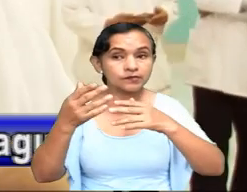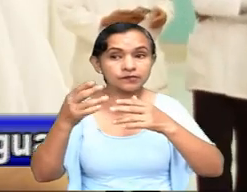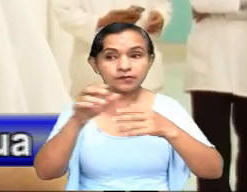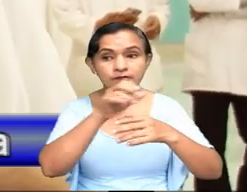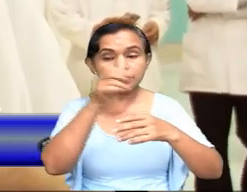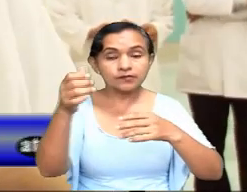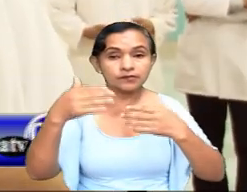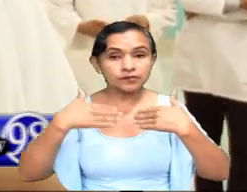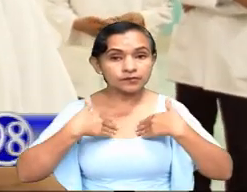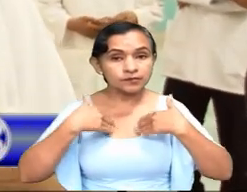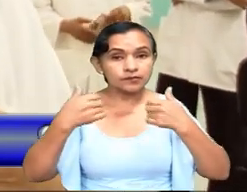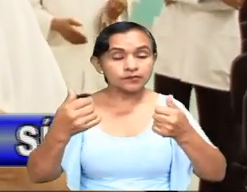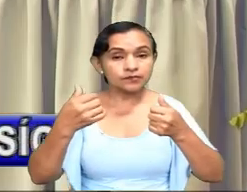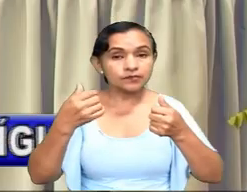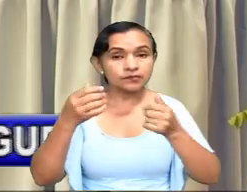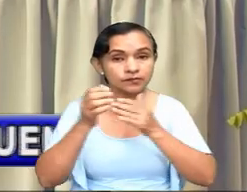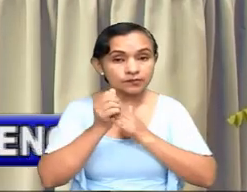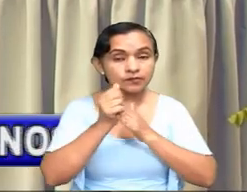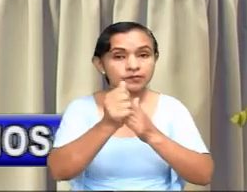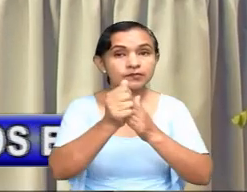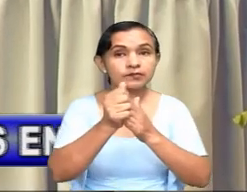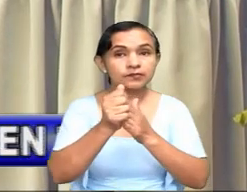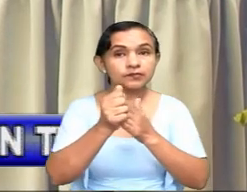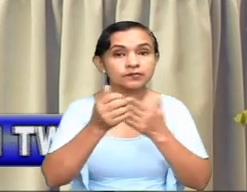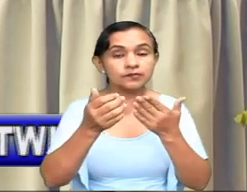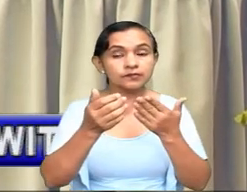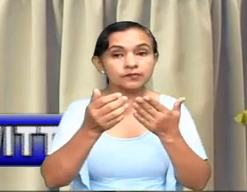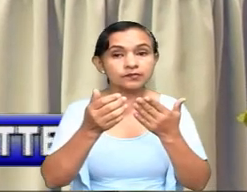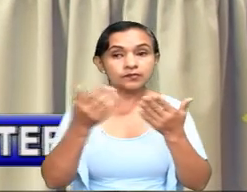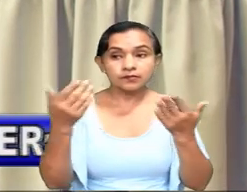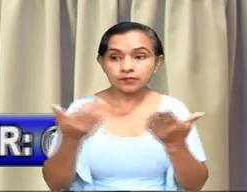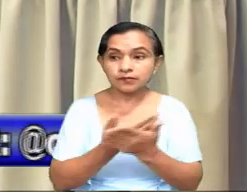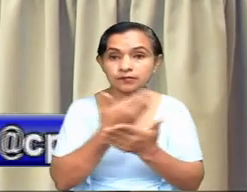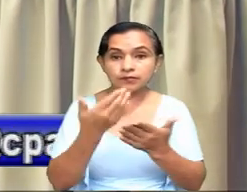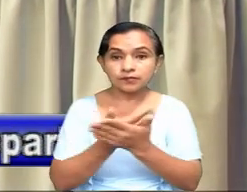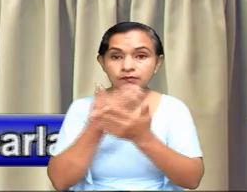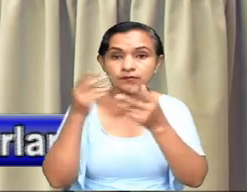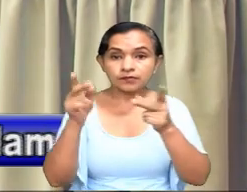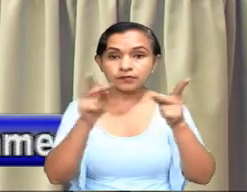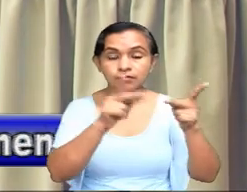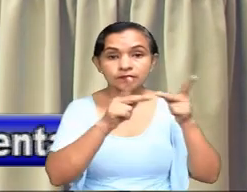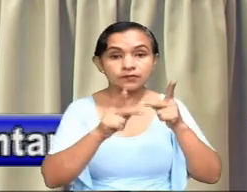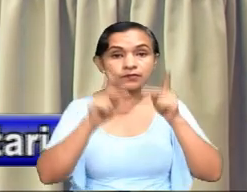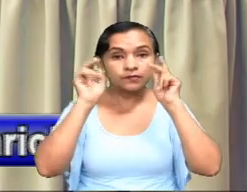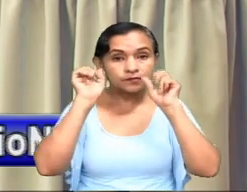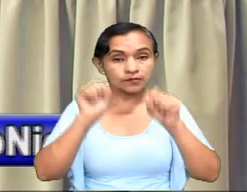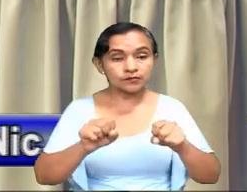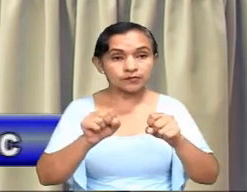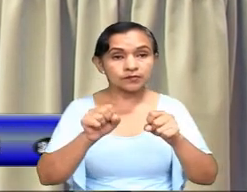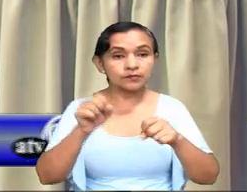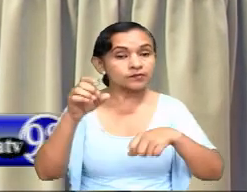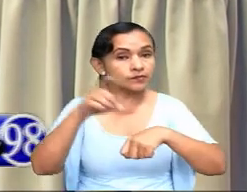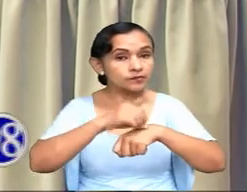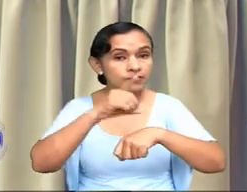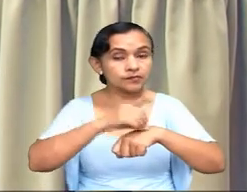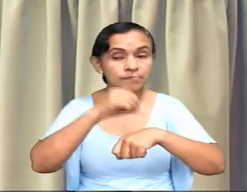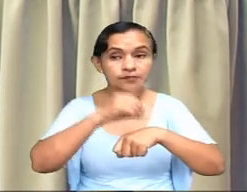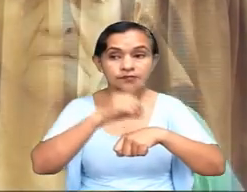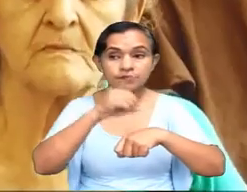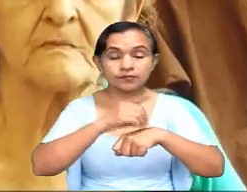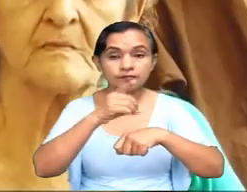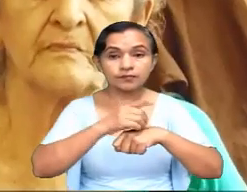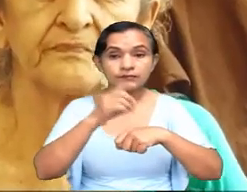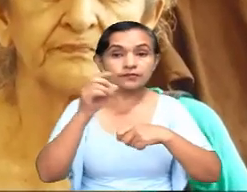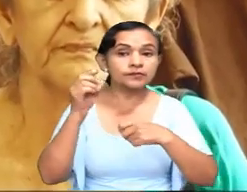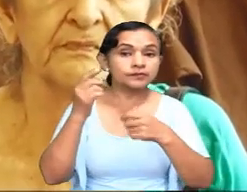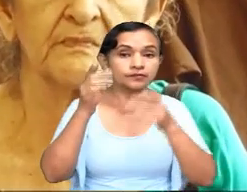unidades de salud para su debido seguimiento. Para los nuevos pacientes, podrán pasar consulta con los especialistas del área de